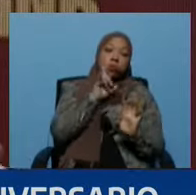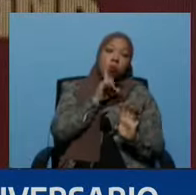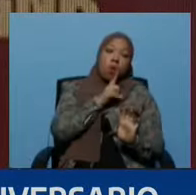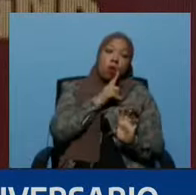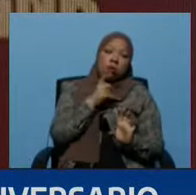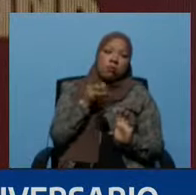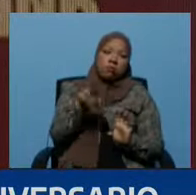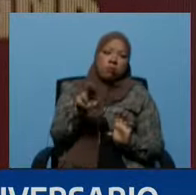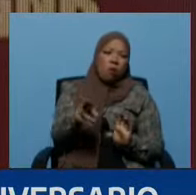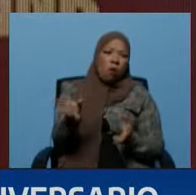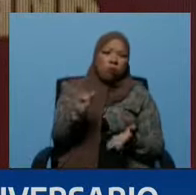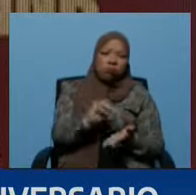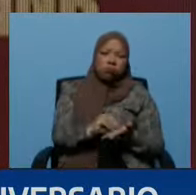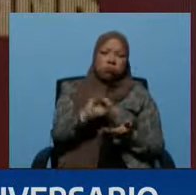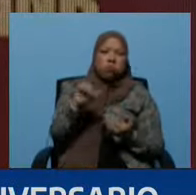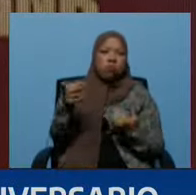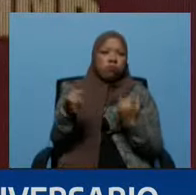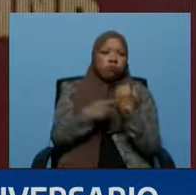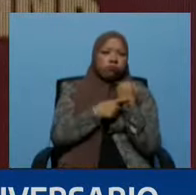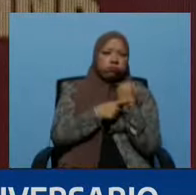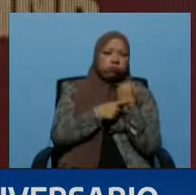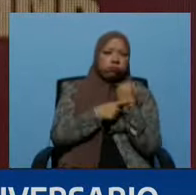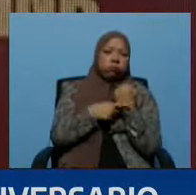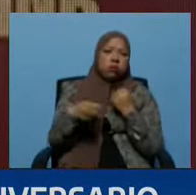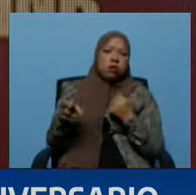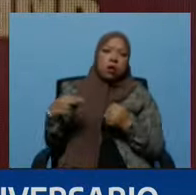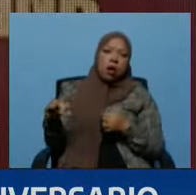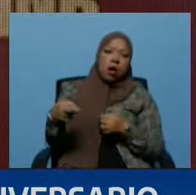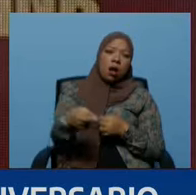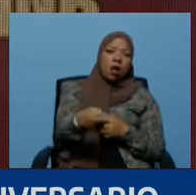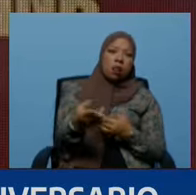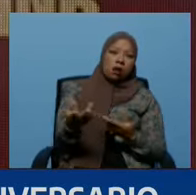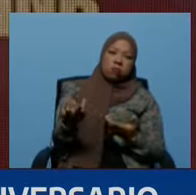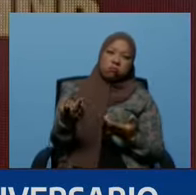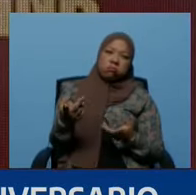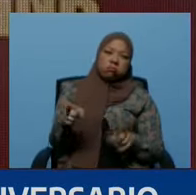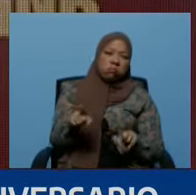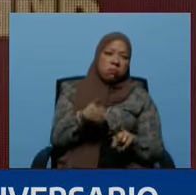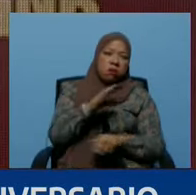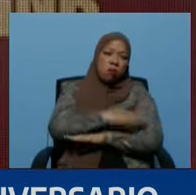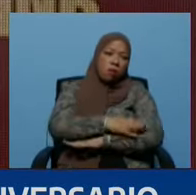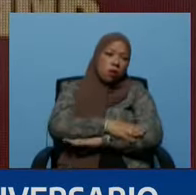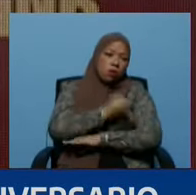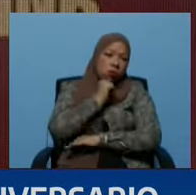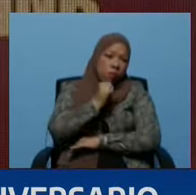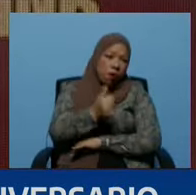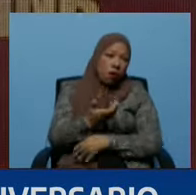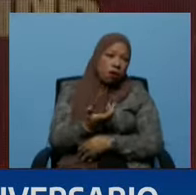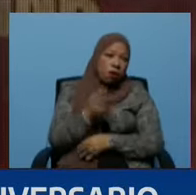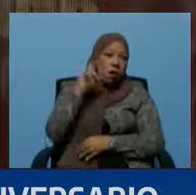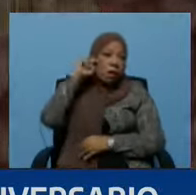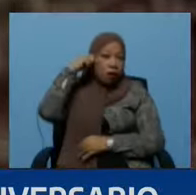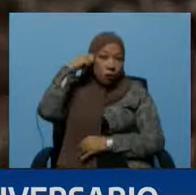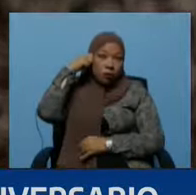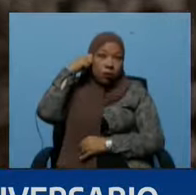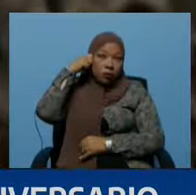no lo nombro más. Pero había que decir rata inmunda de Guaidó. La recuerdan,